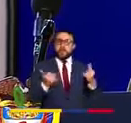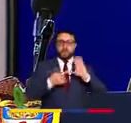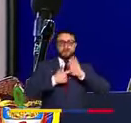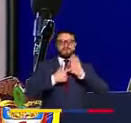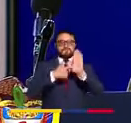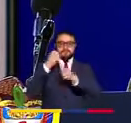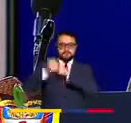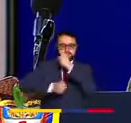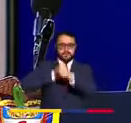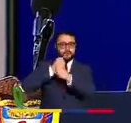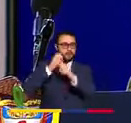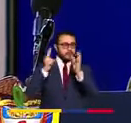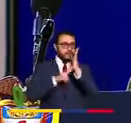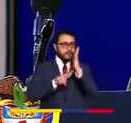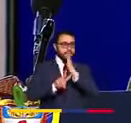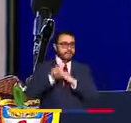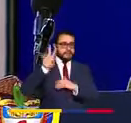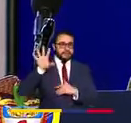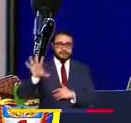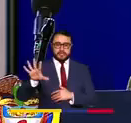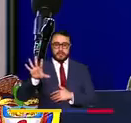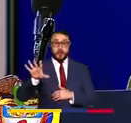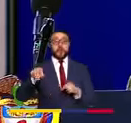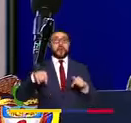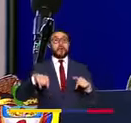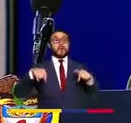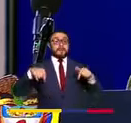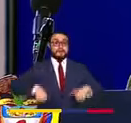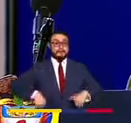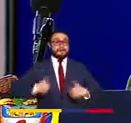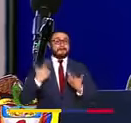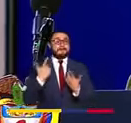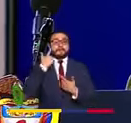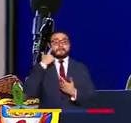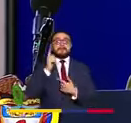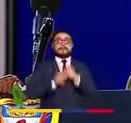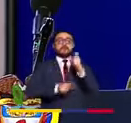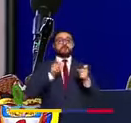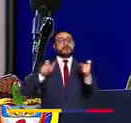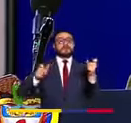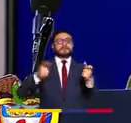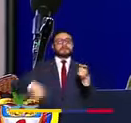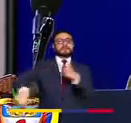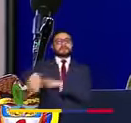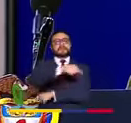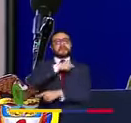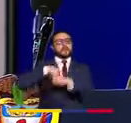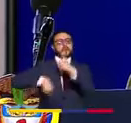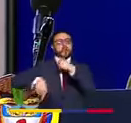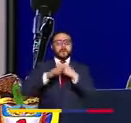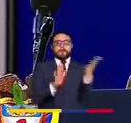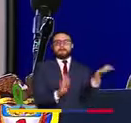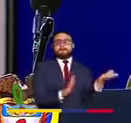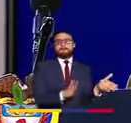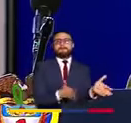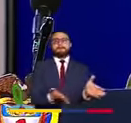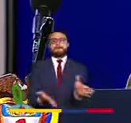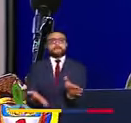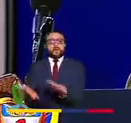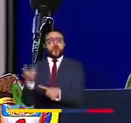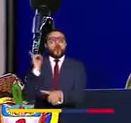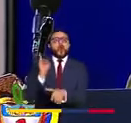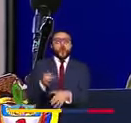en el año 2025 el menor número de casos y la menor tasa de mortalidad